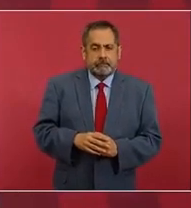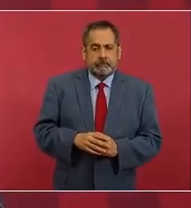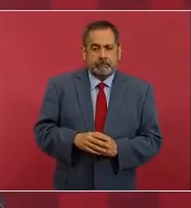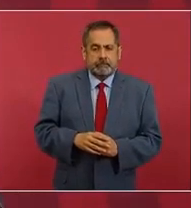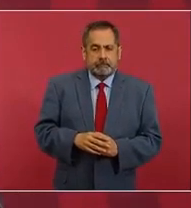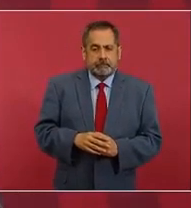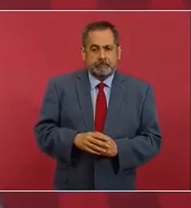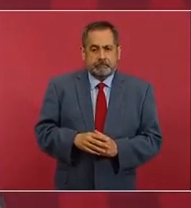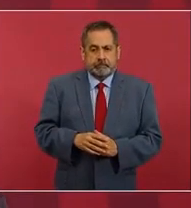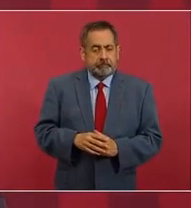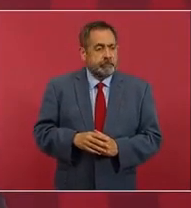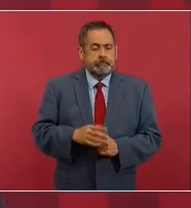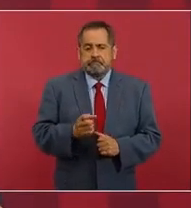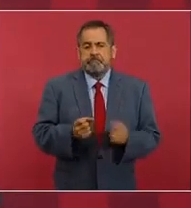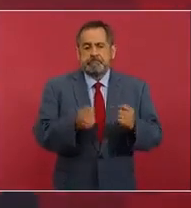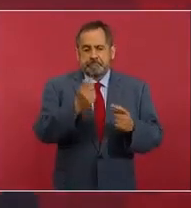son sectores